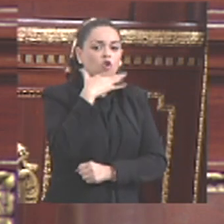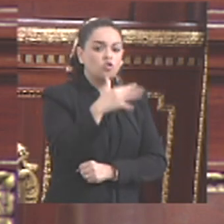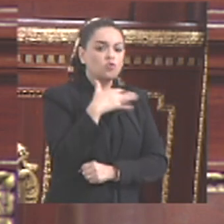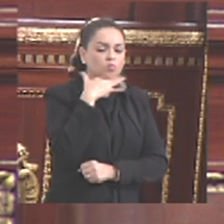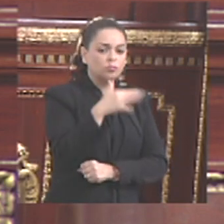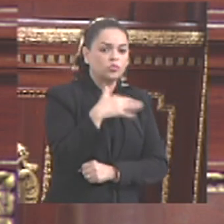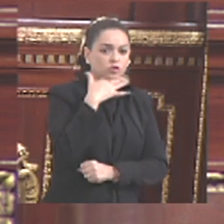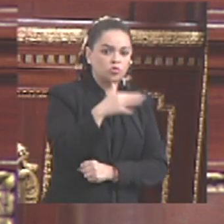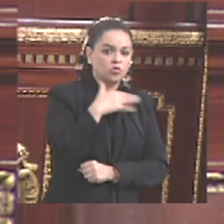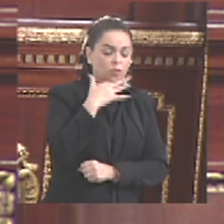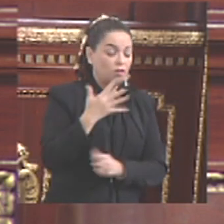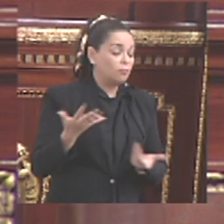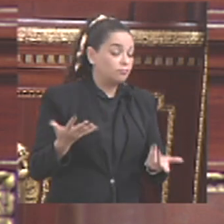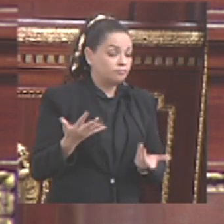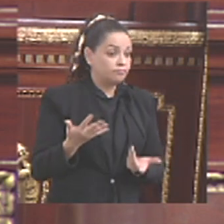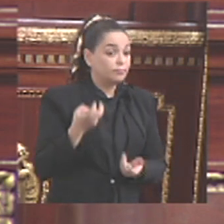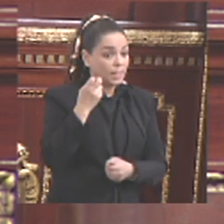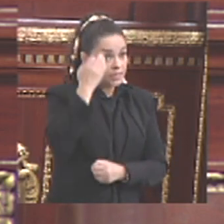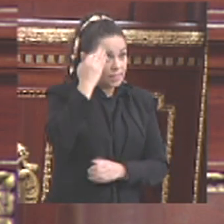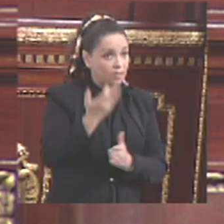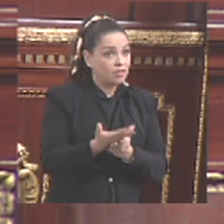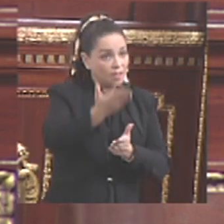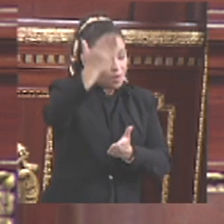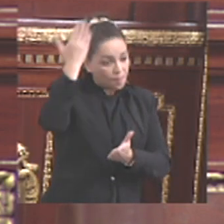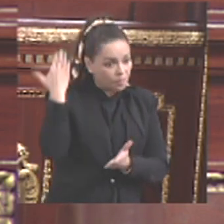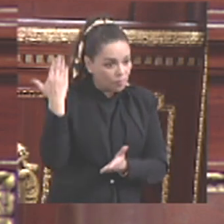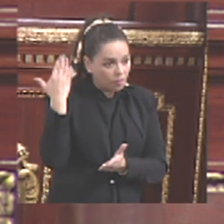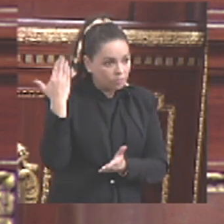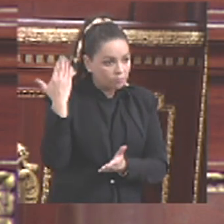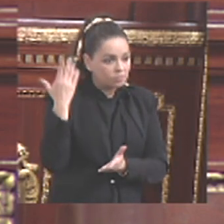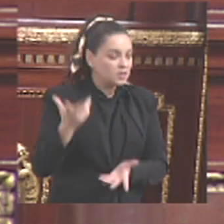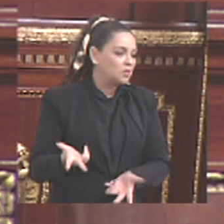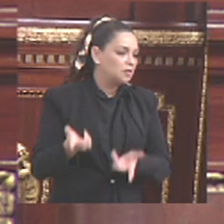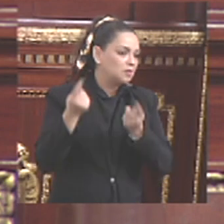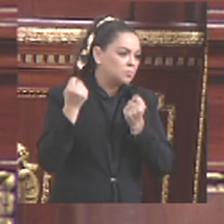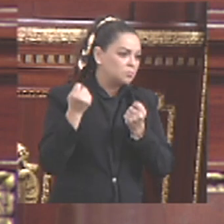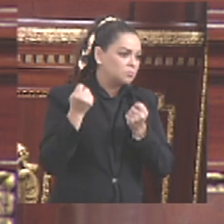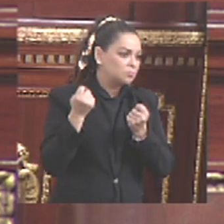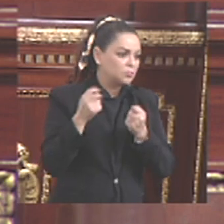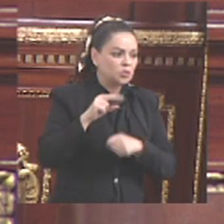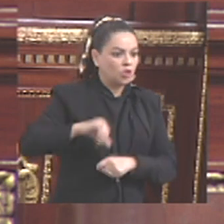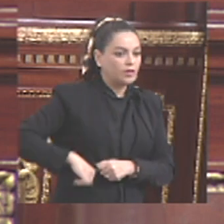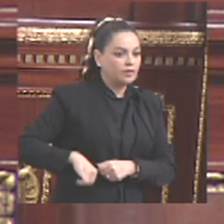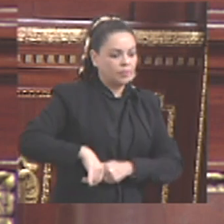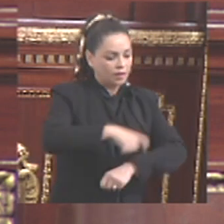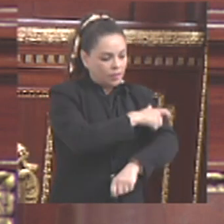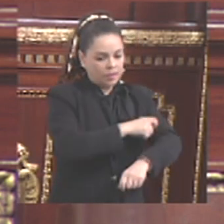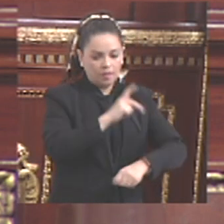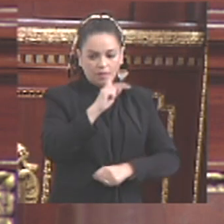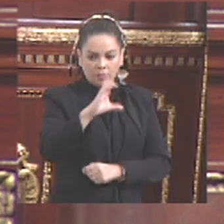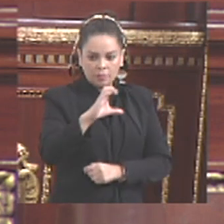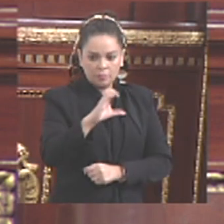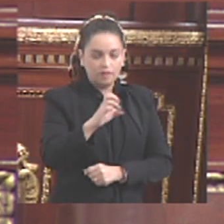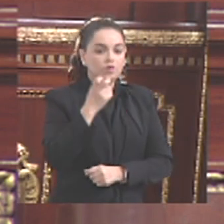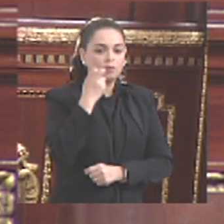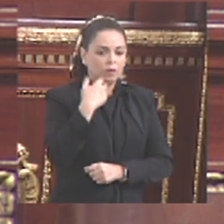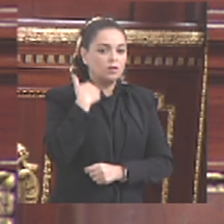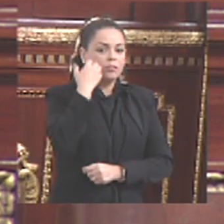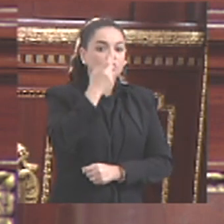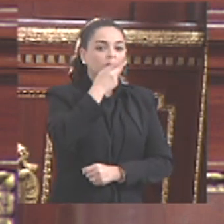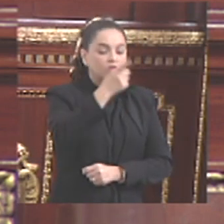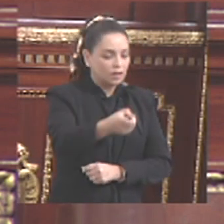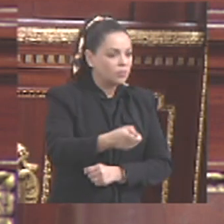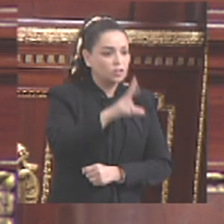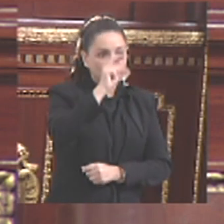querida capital en esas épocas. Por eso repetiré hasta el cansancio y más, que la corrupción mata. No